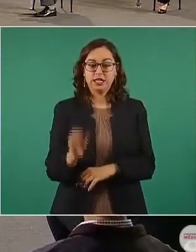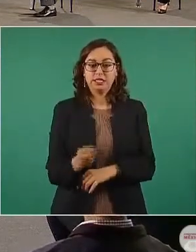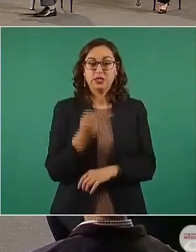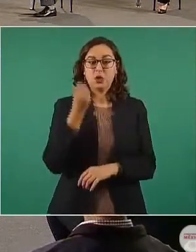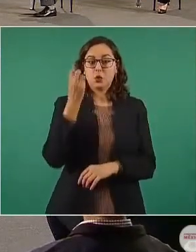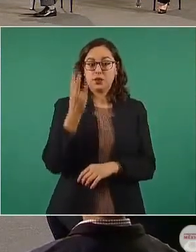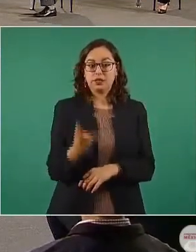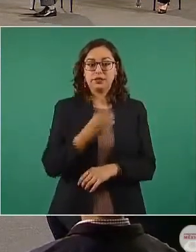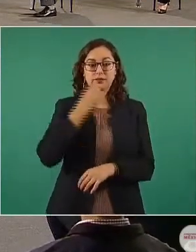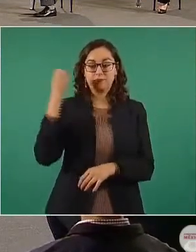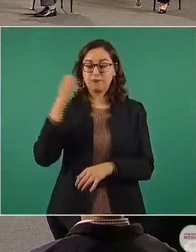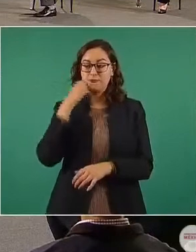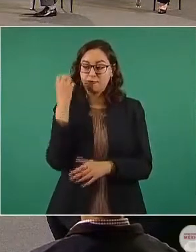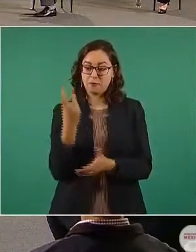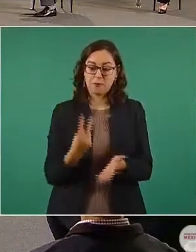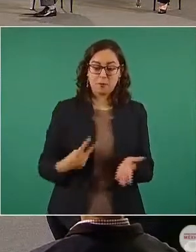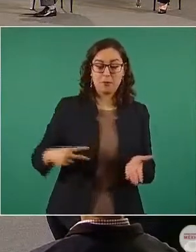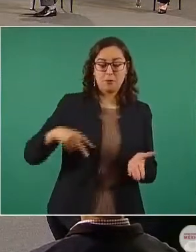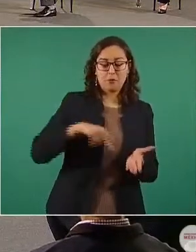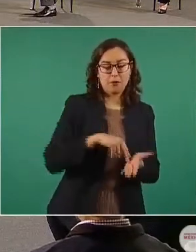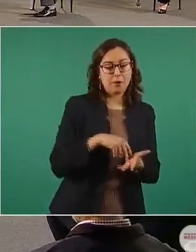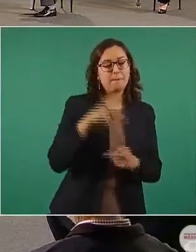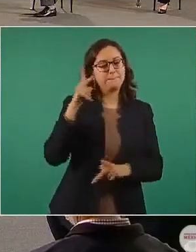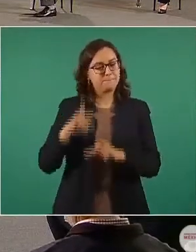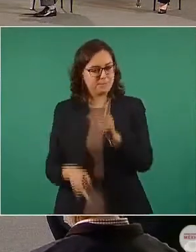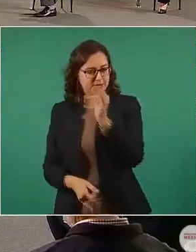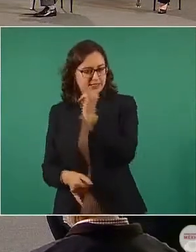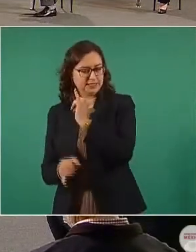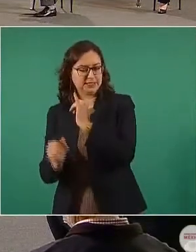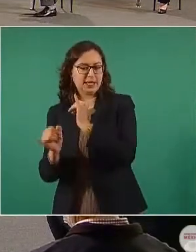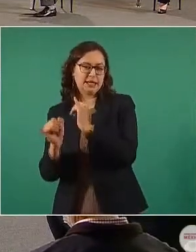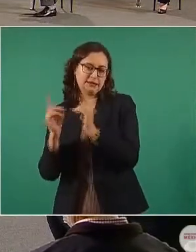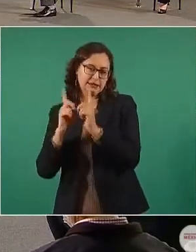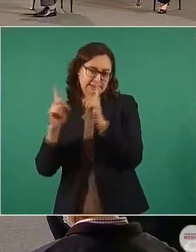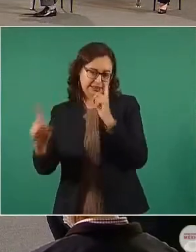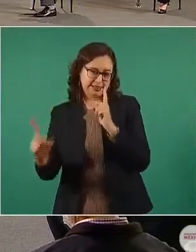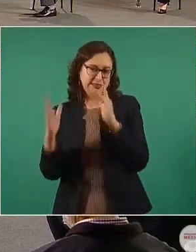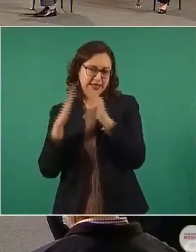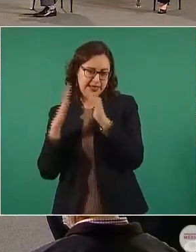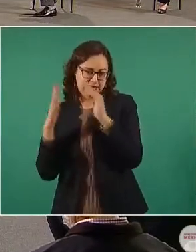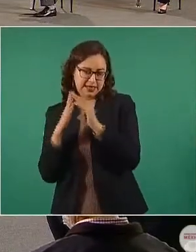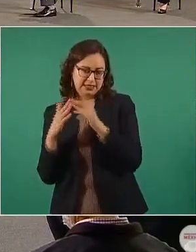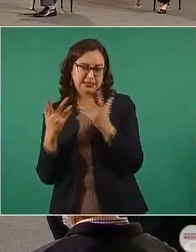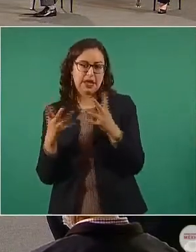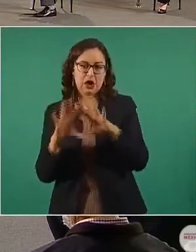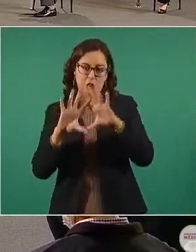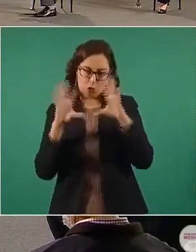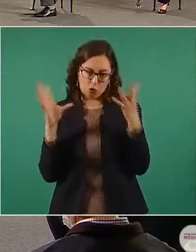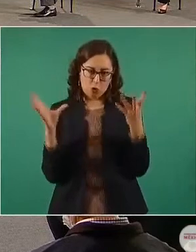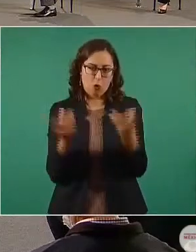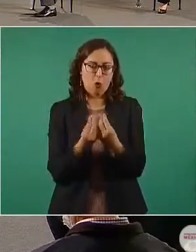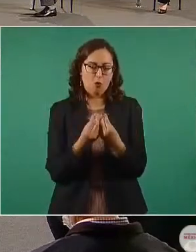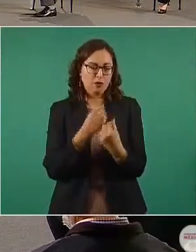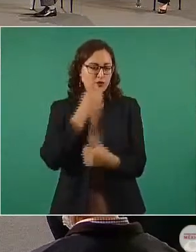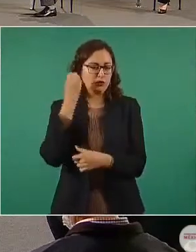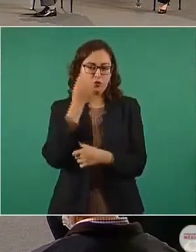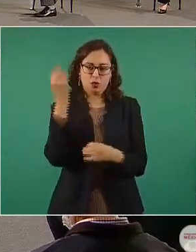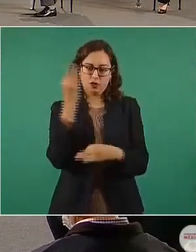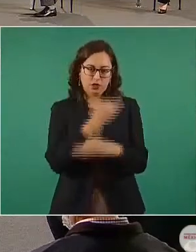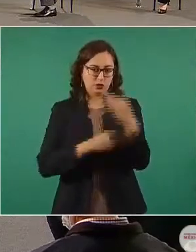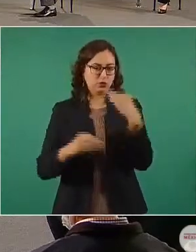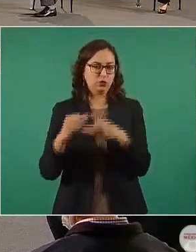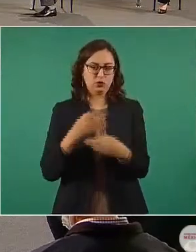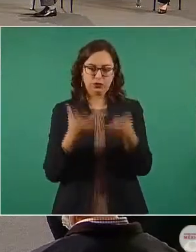presenciales y el resto virtual, de un total de 1.800. Pero todas las escuelas del estado